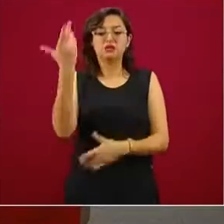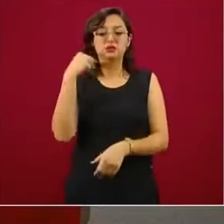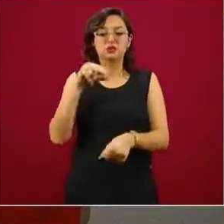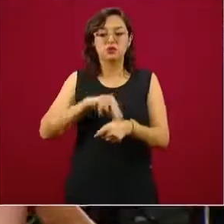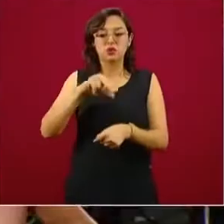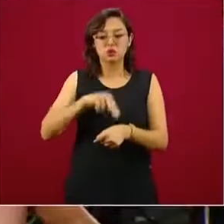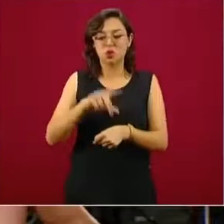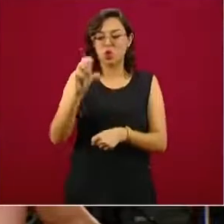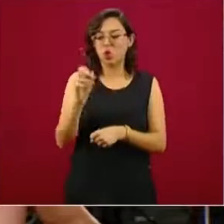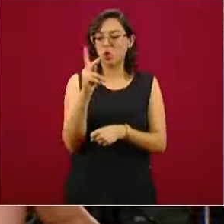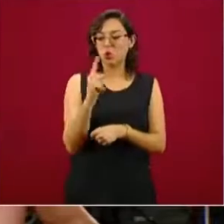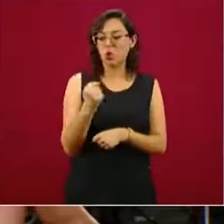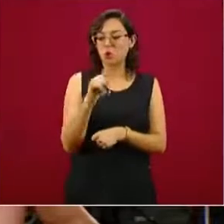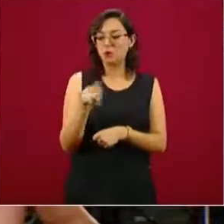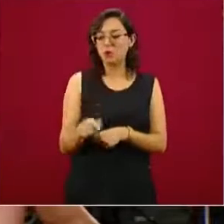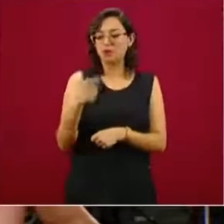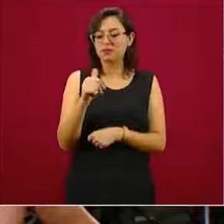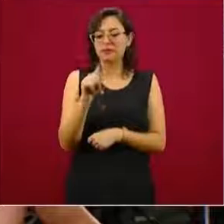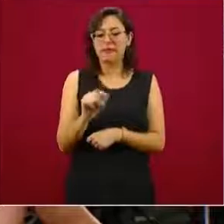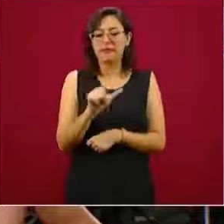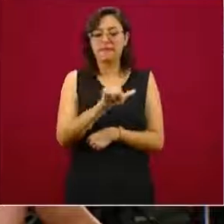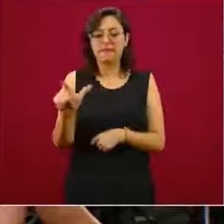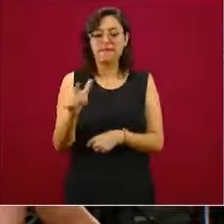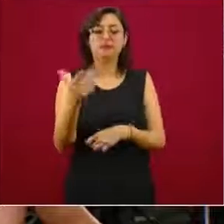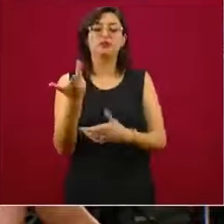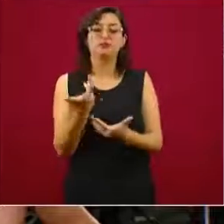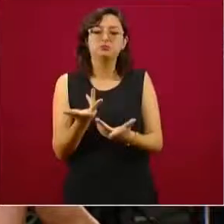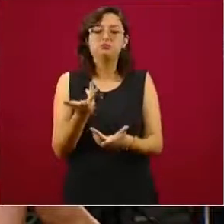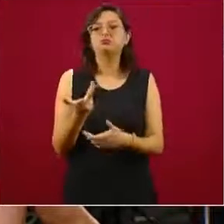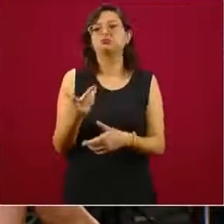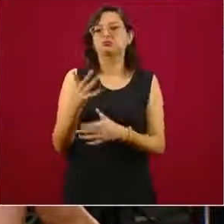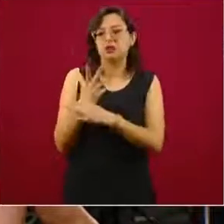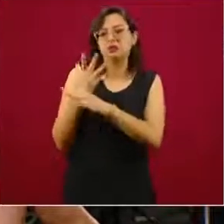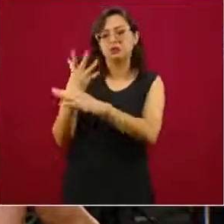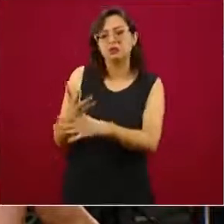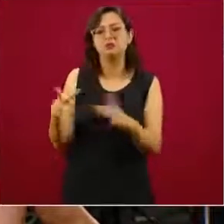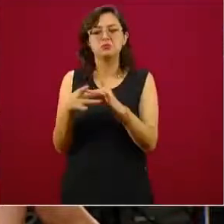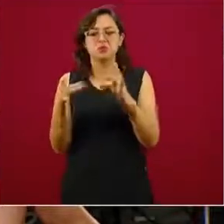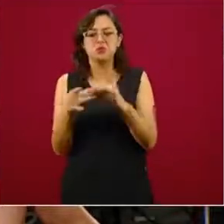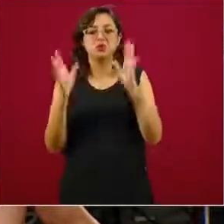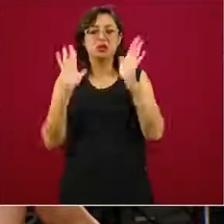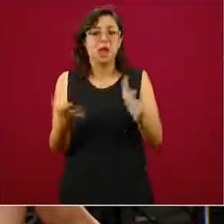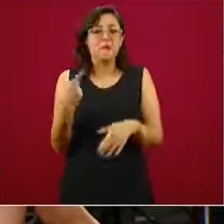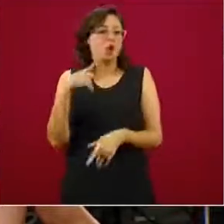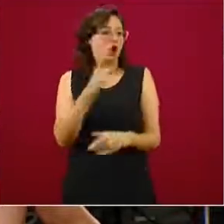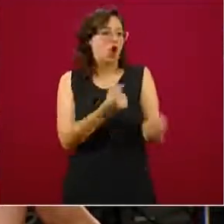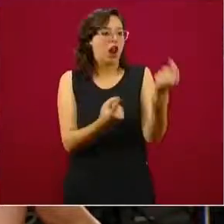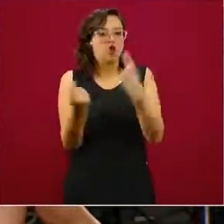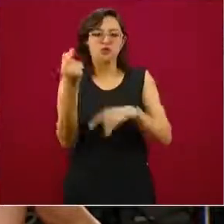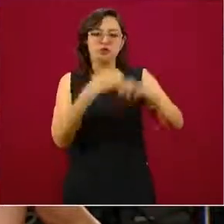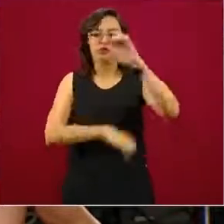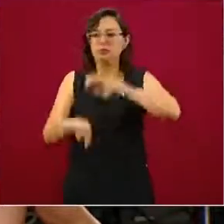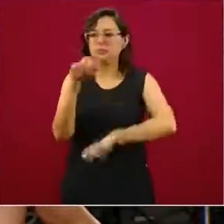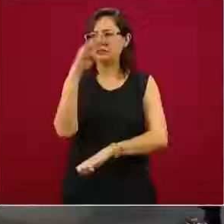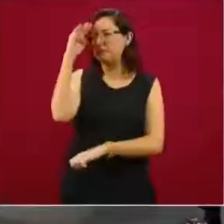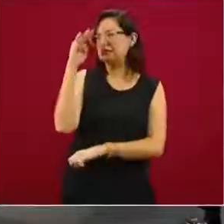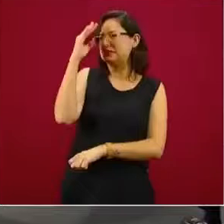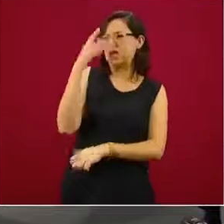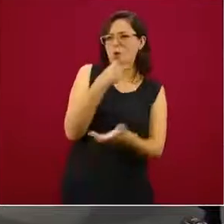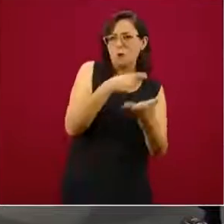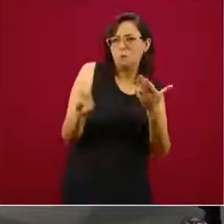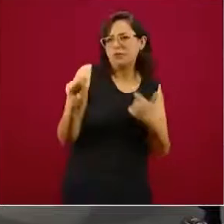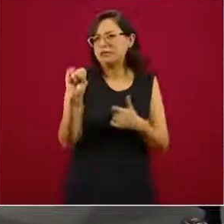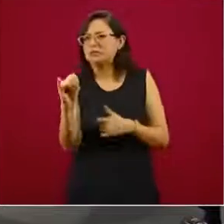pero hay empresas que están en este regreso a la nueva normalidad pensando si adquirirlos o no.